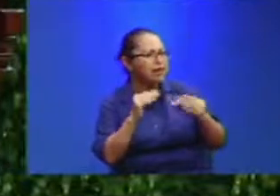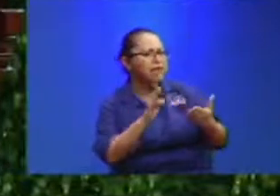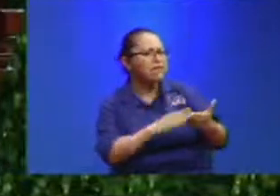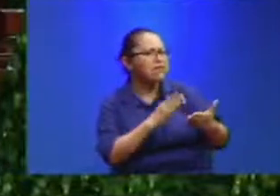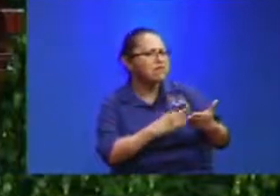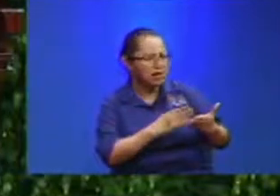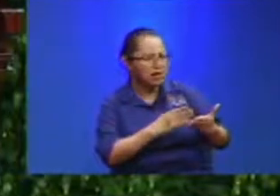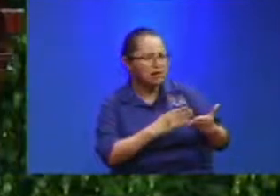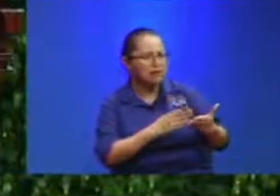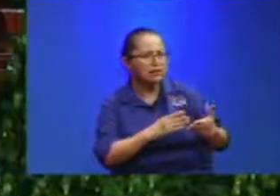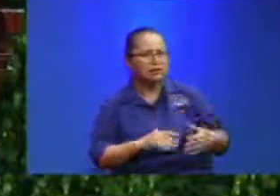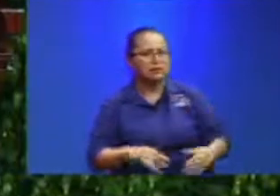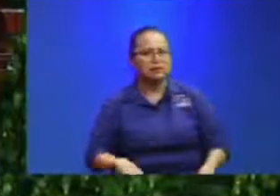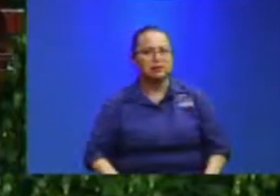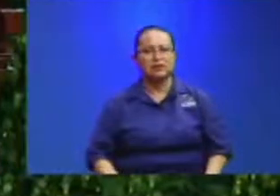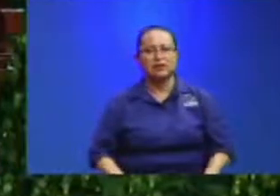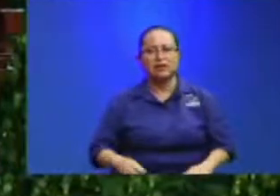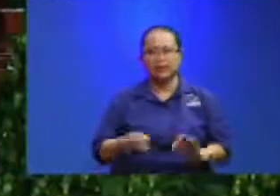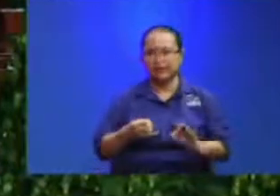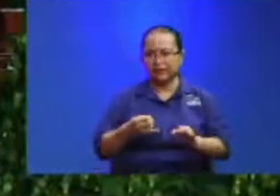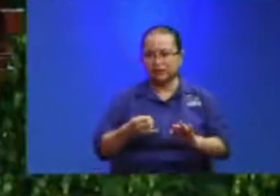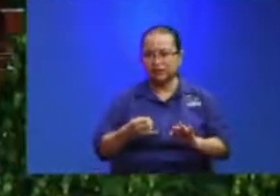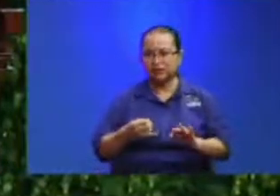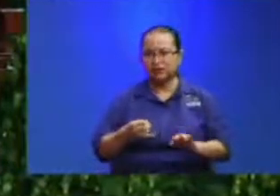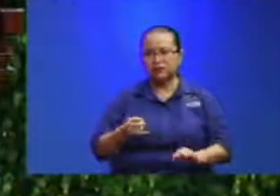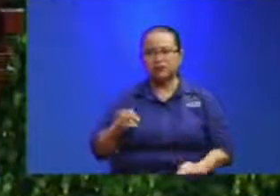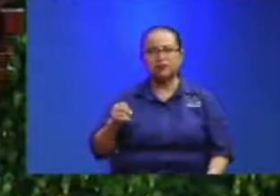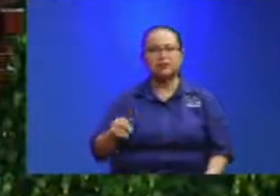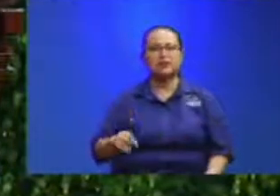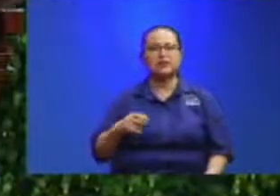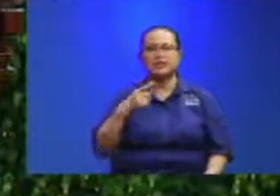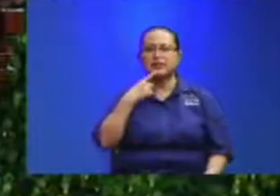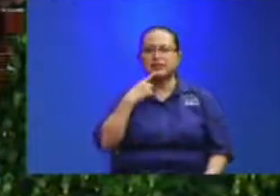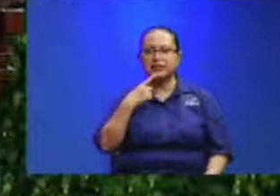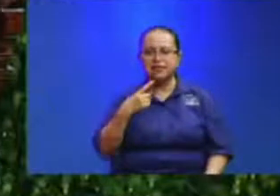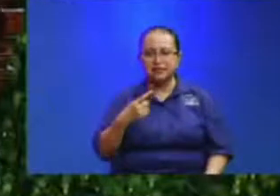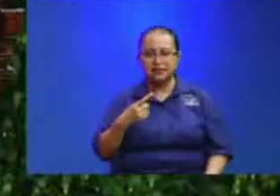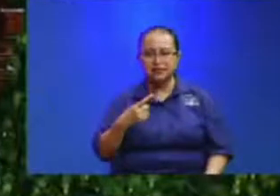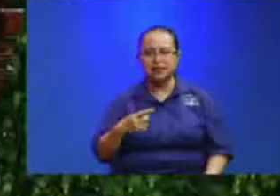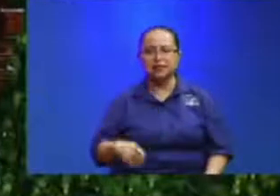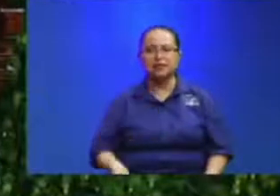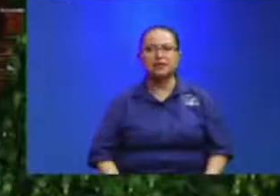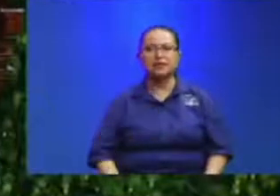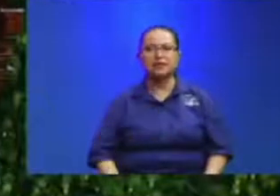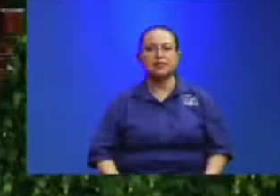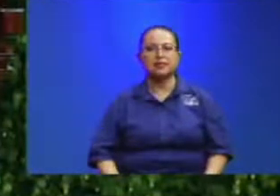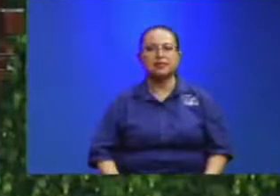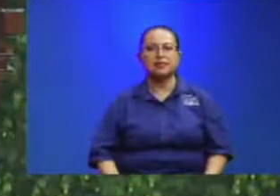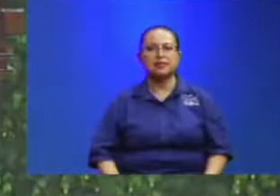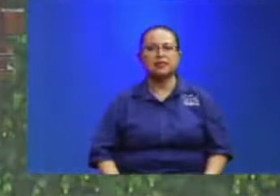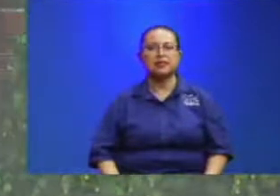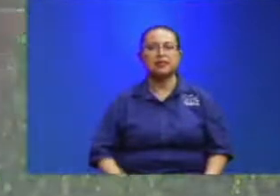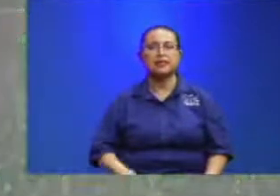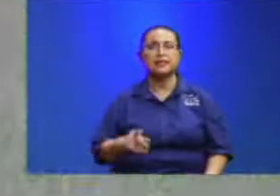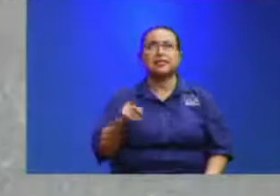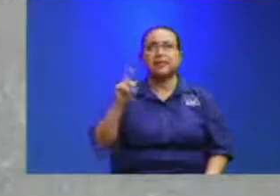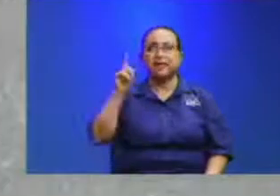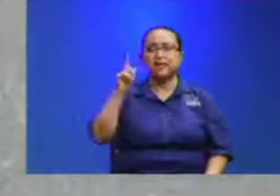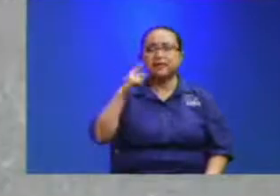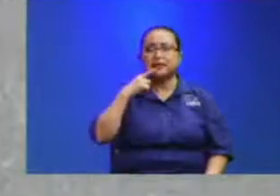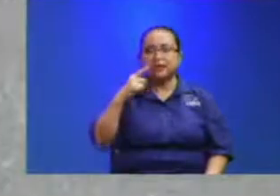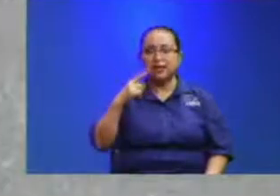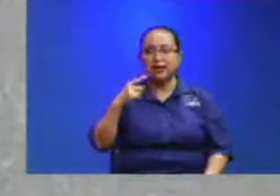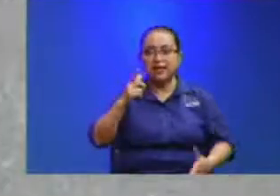y entonces miren lo que dice esta versión k 2 y internacional dice entonces él dirá